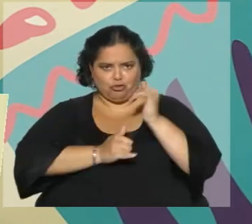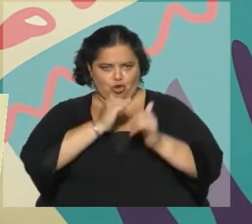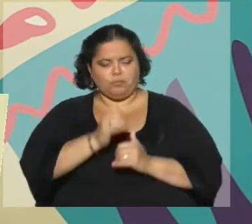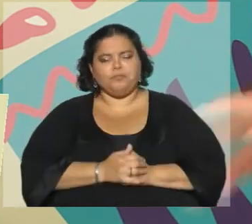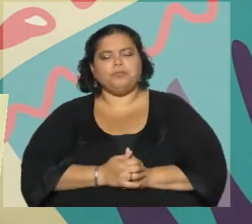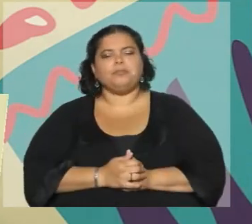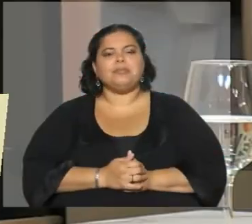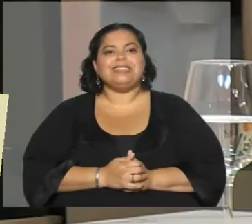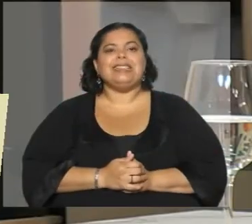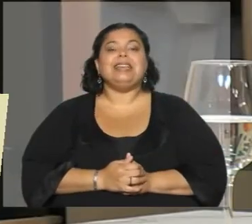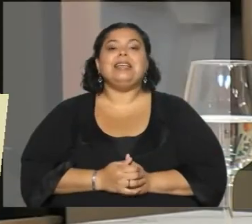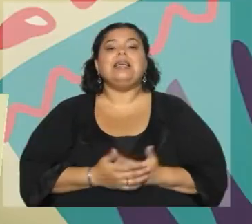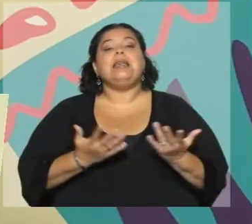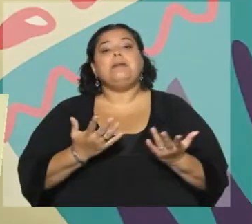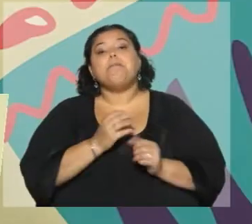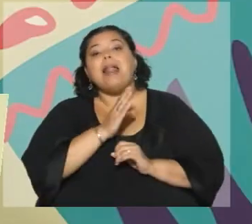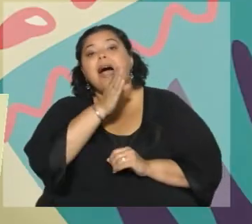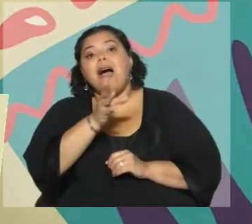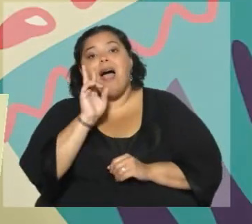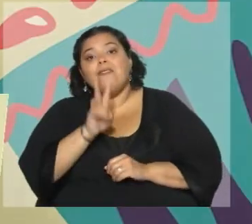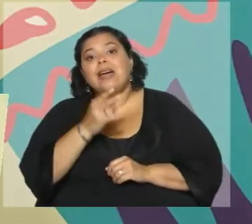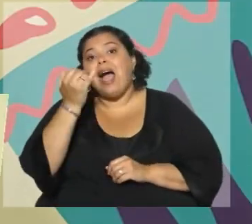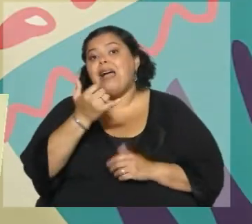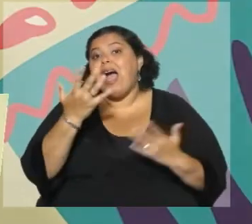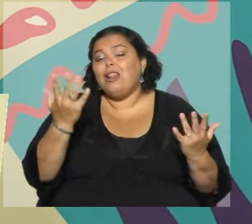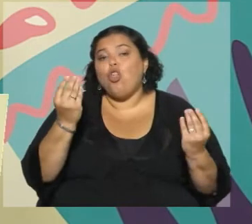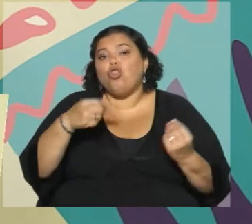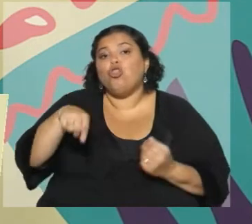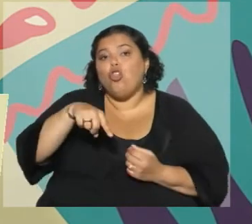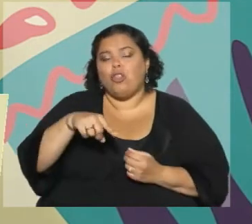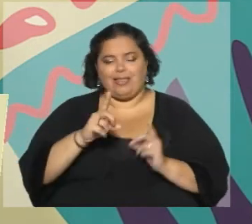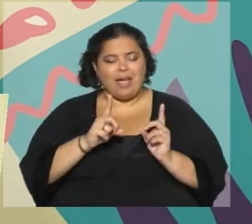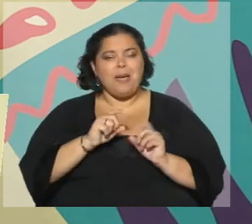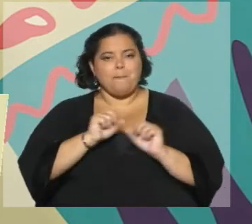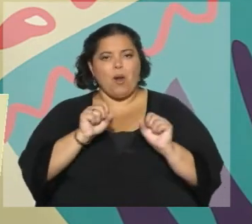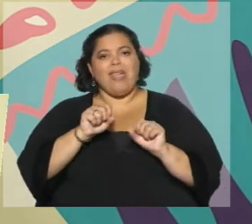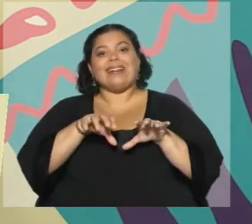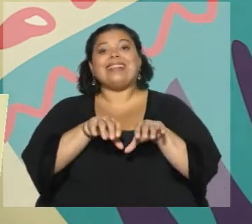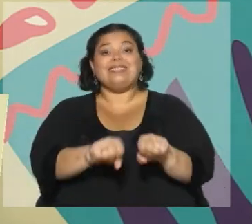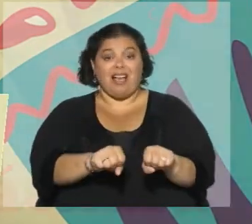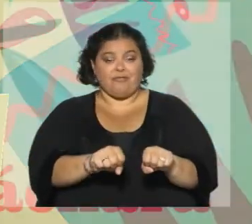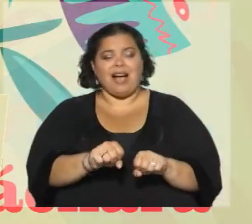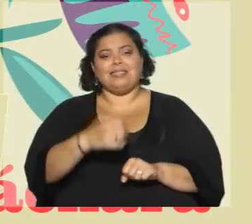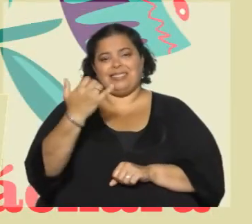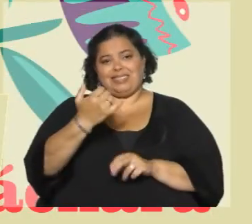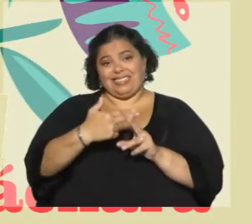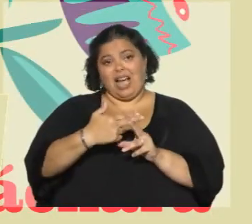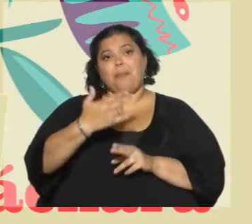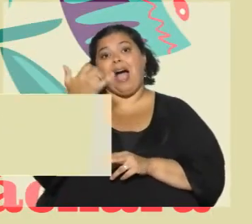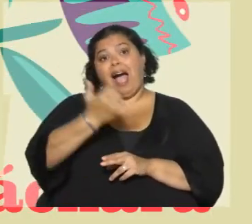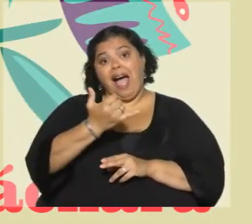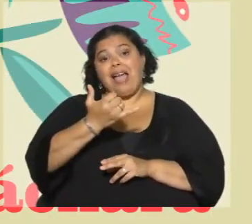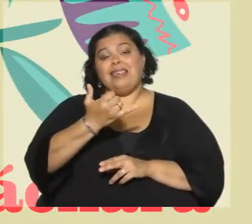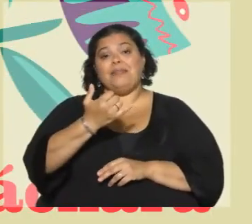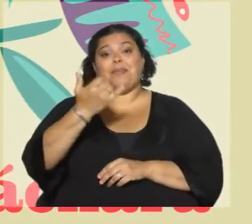para ir a ver hay algo para ir a ver hay algo ahí es por algo si hay algo reservas gmail.com se